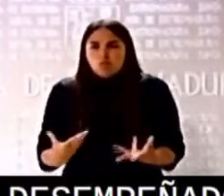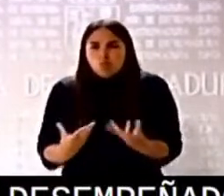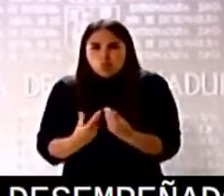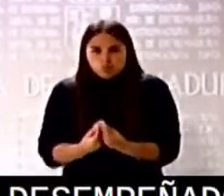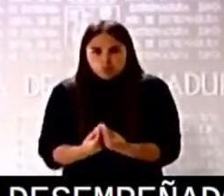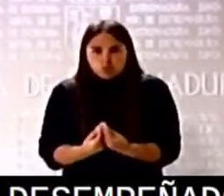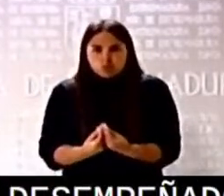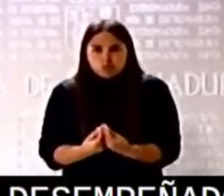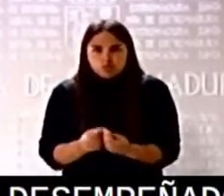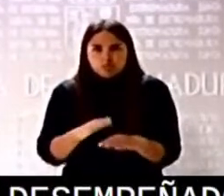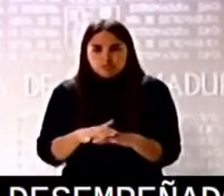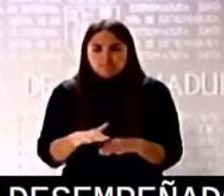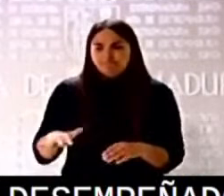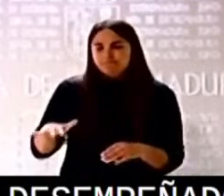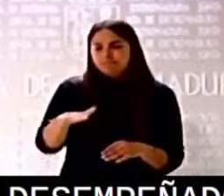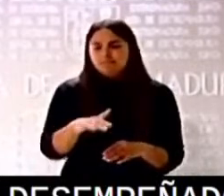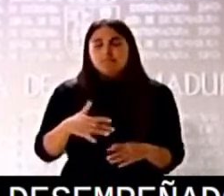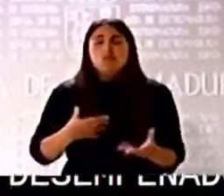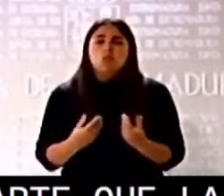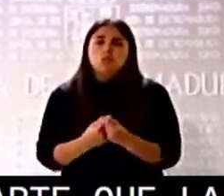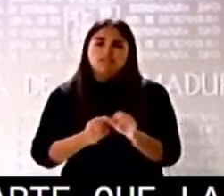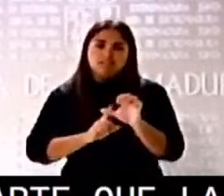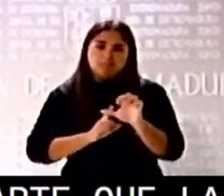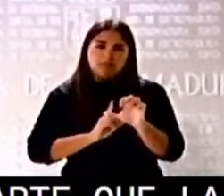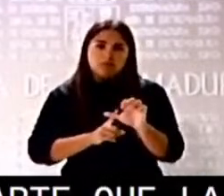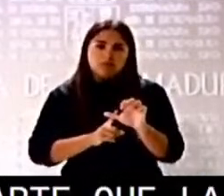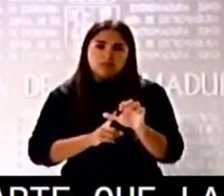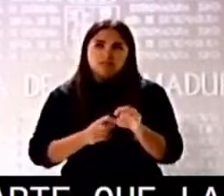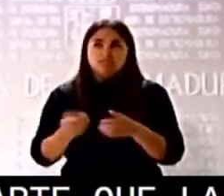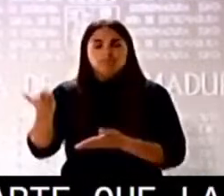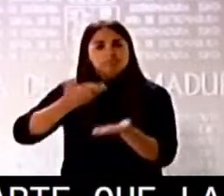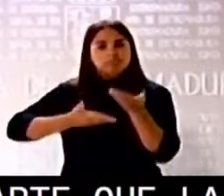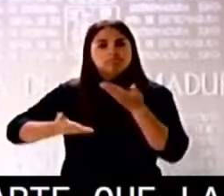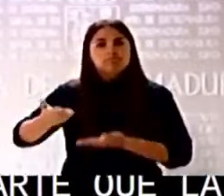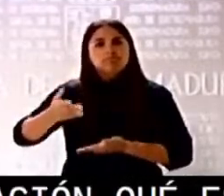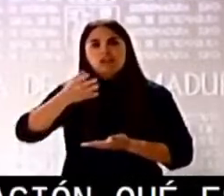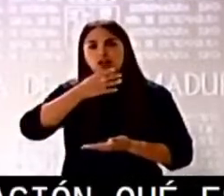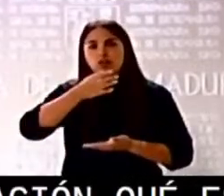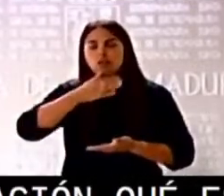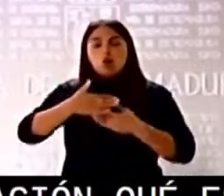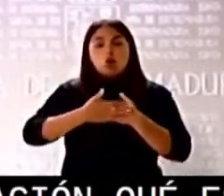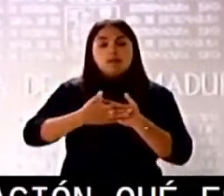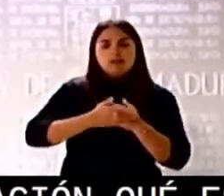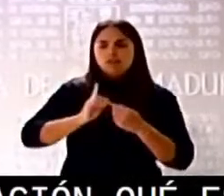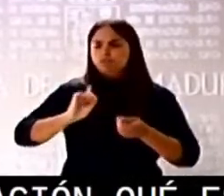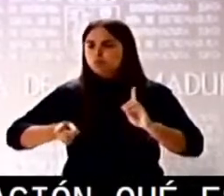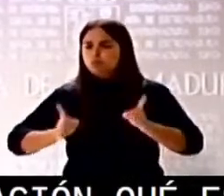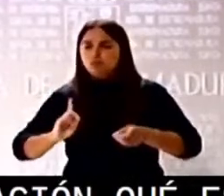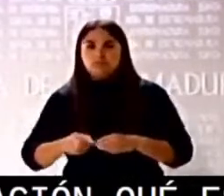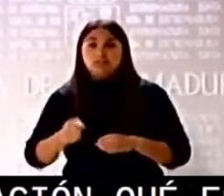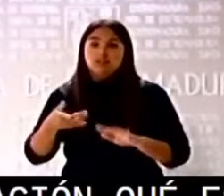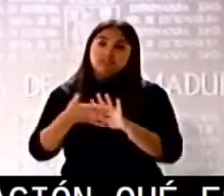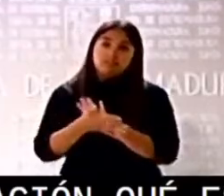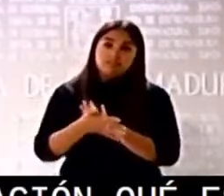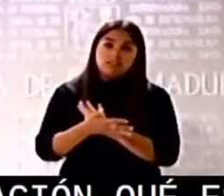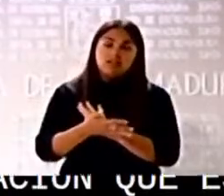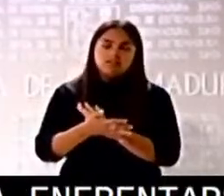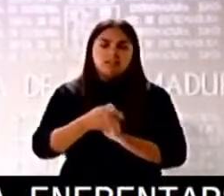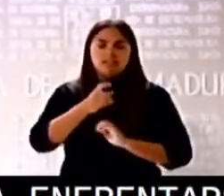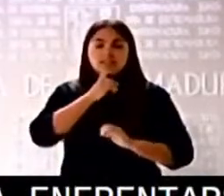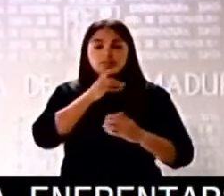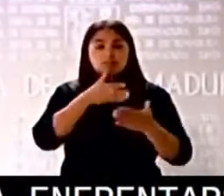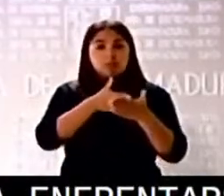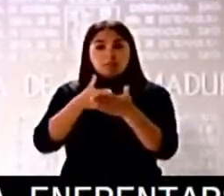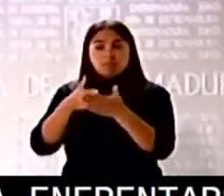en esta parte que la Junta de Extremadura hace con la corporación, que es reinar y no gobernar. Pero reinar significa enfrentarse a las